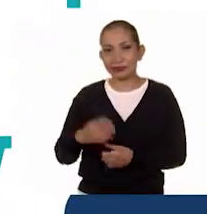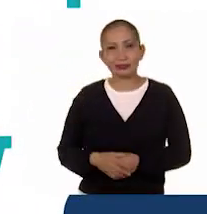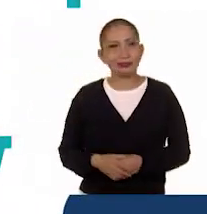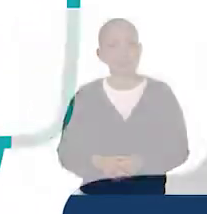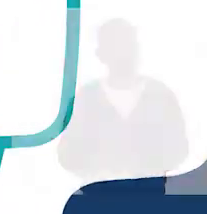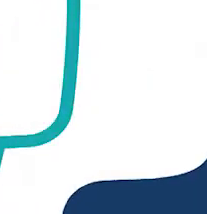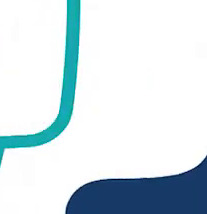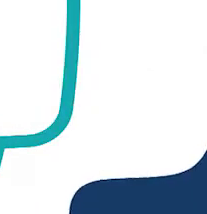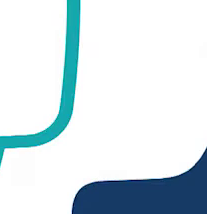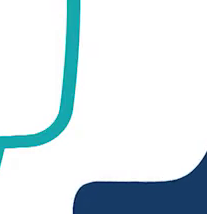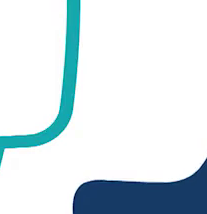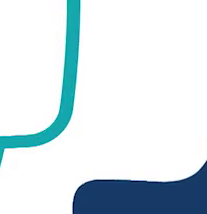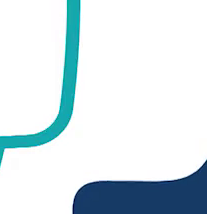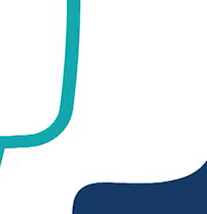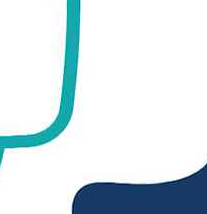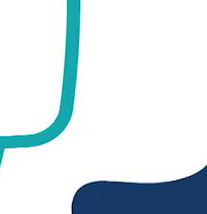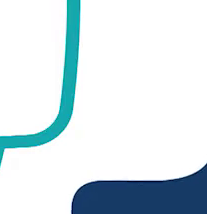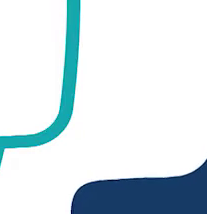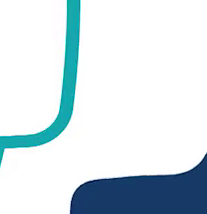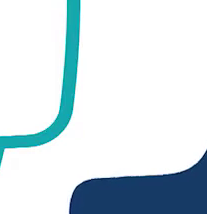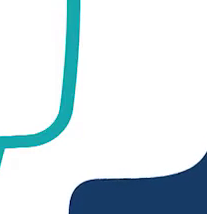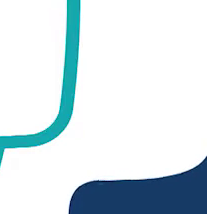yo.